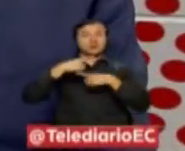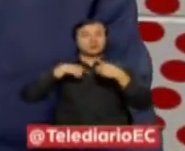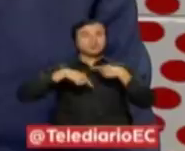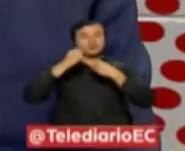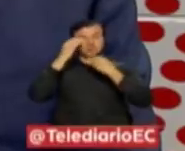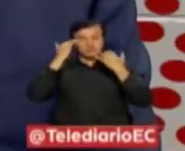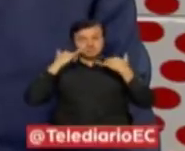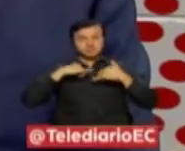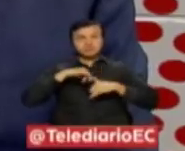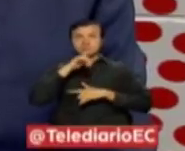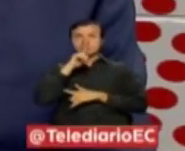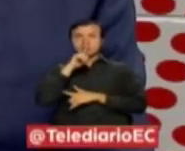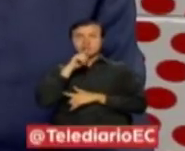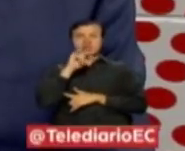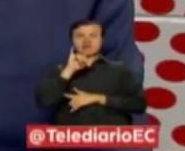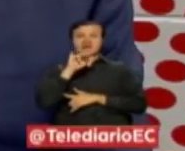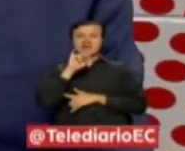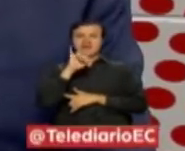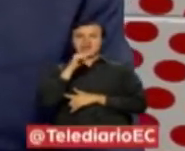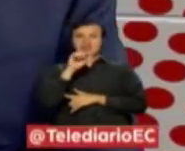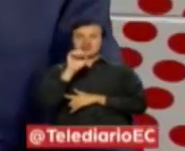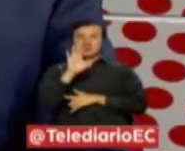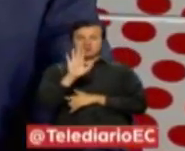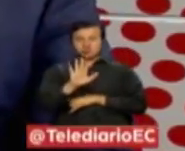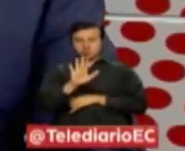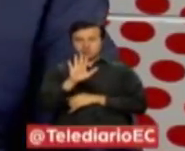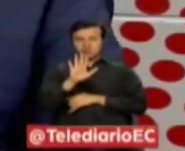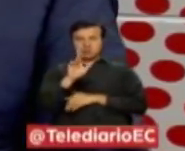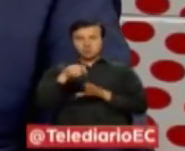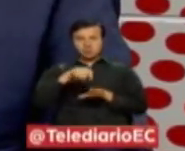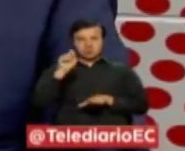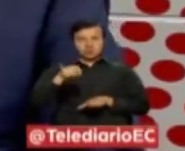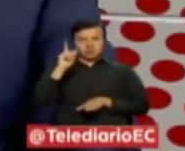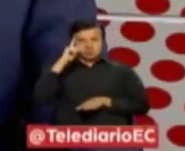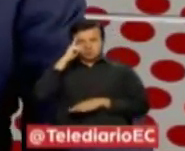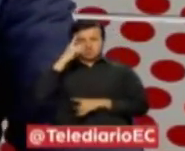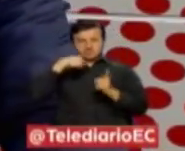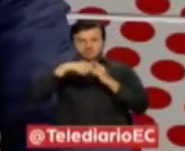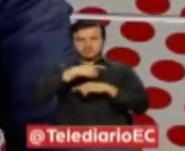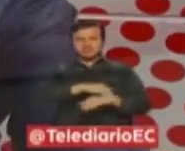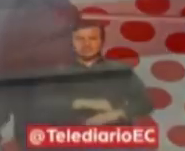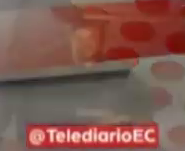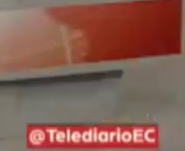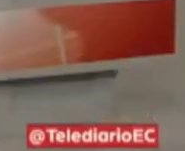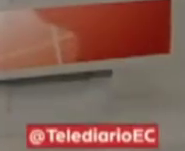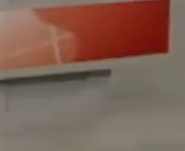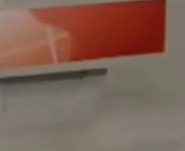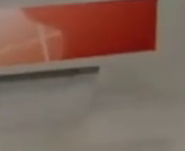regresemos, estará aquí Íñigo Salvador, Procurador General del Estado. Ya volvemos.